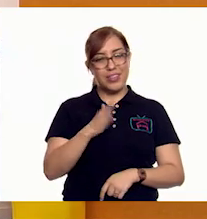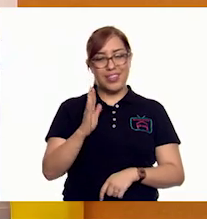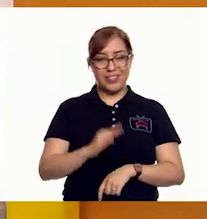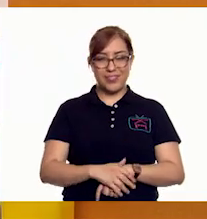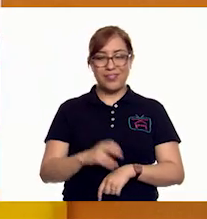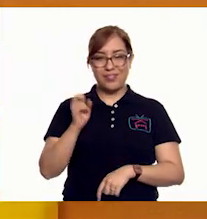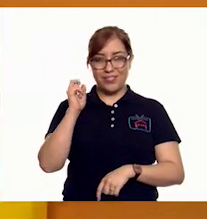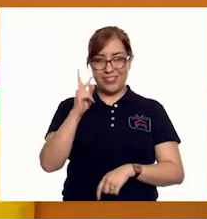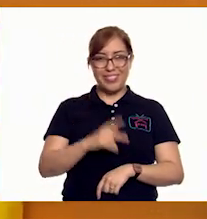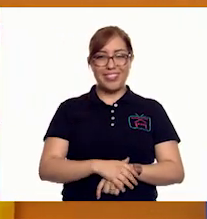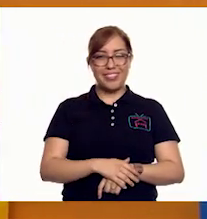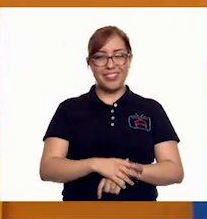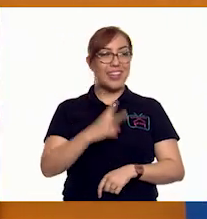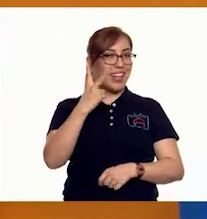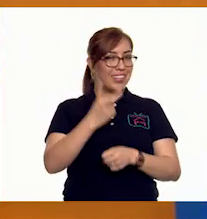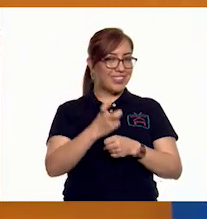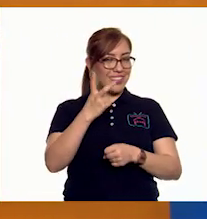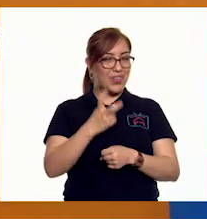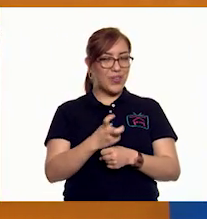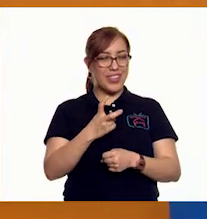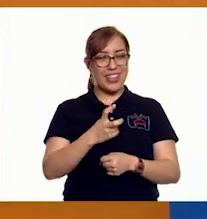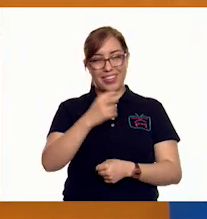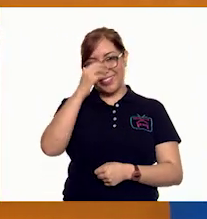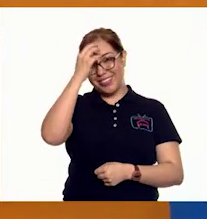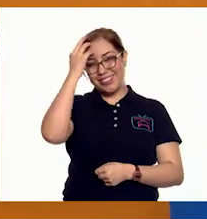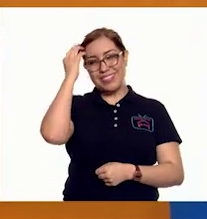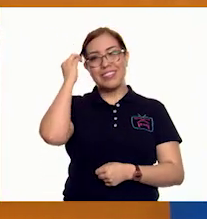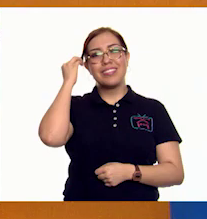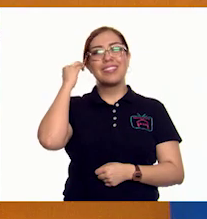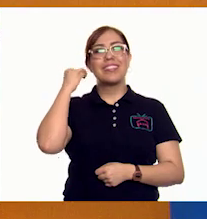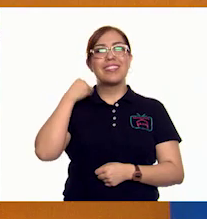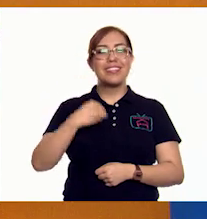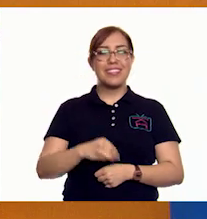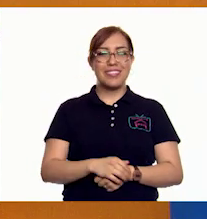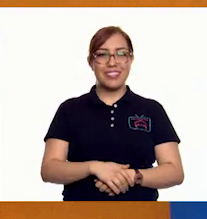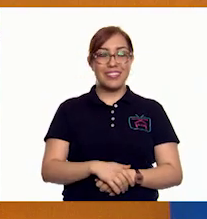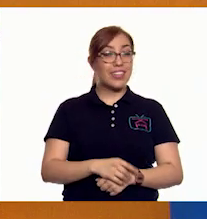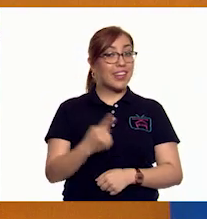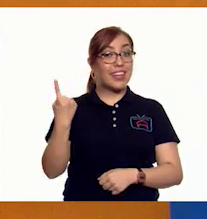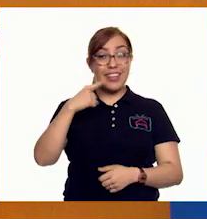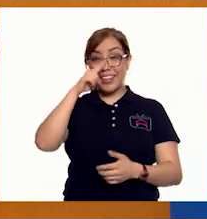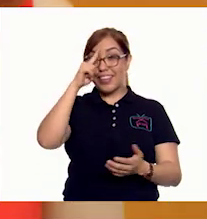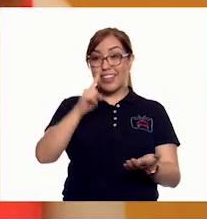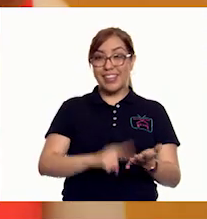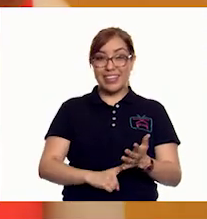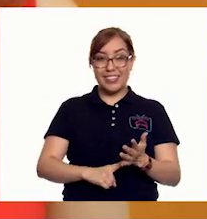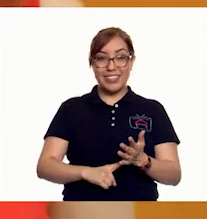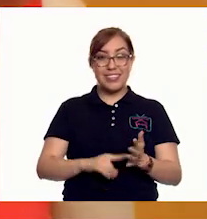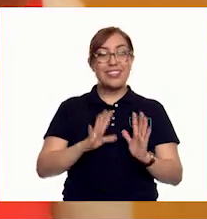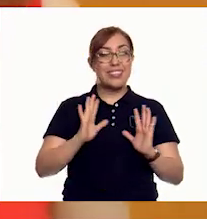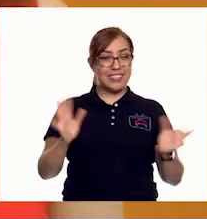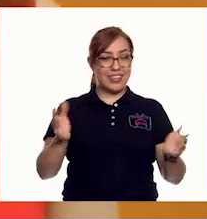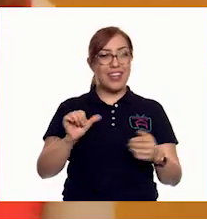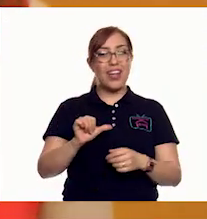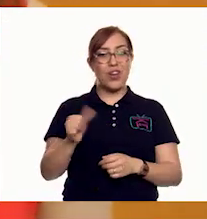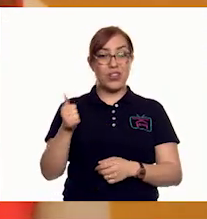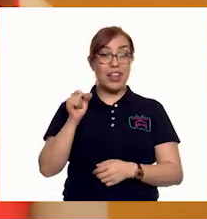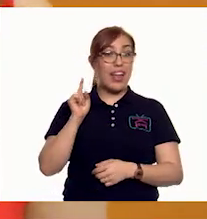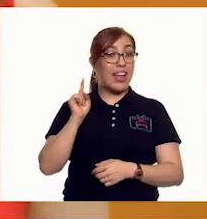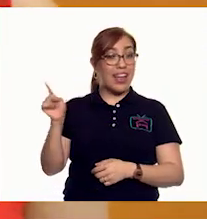tarjeta. Ahora sí, Pilar, ¿qué crees? Más atención. ¿Qué crees, Pilar? Ahora sí viene otra. Y